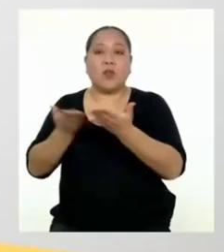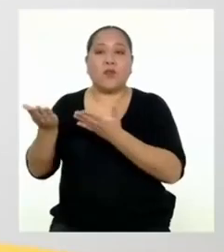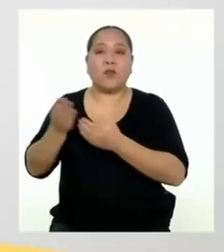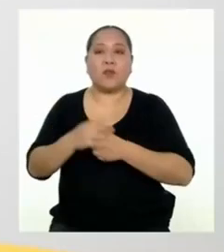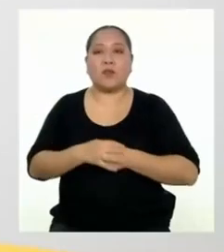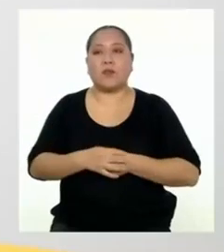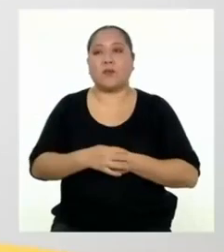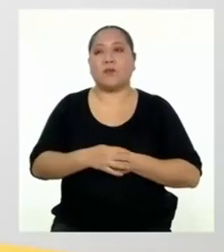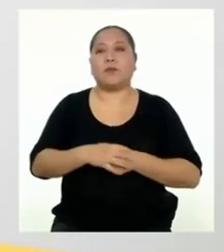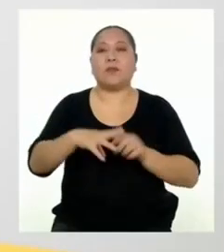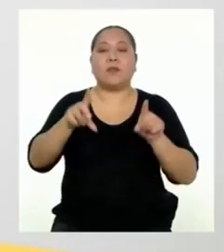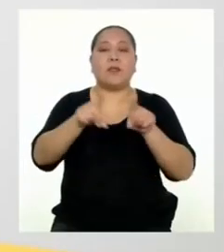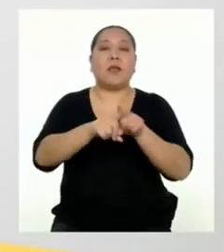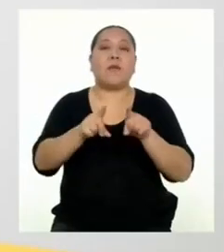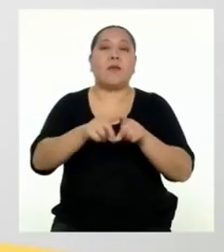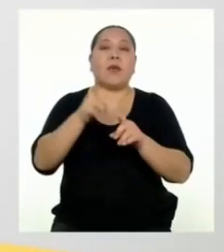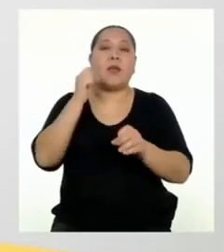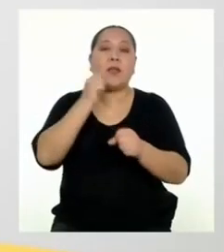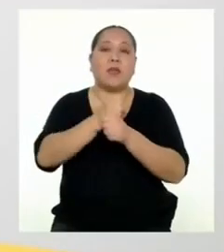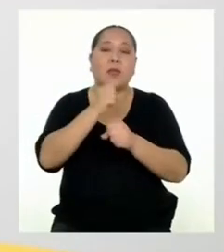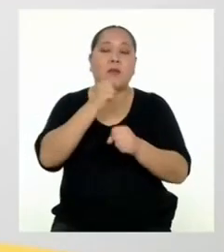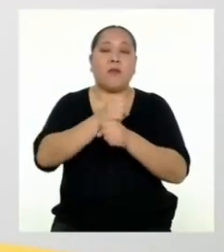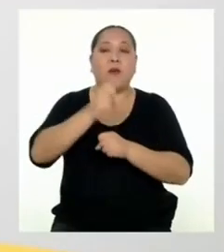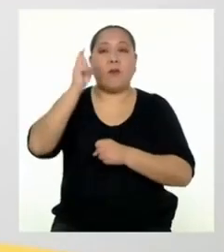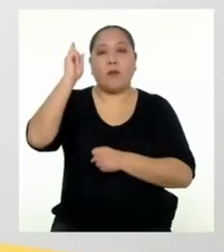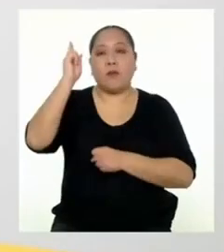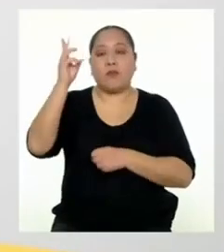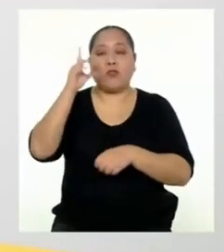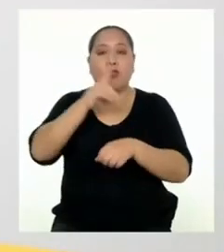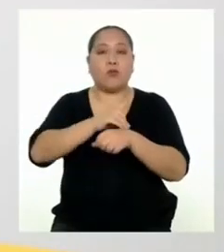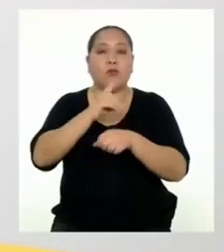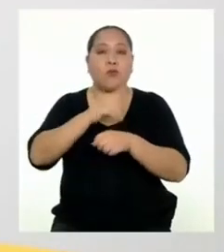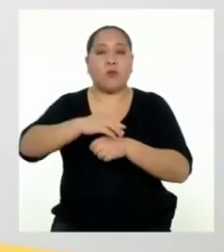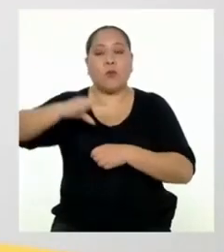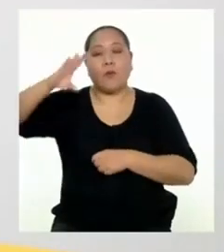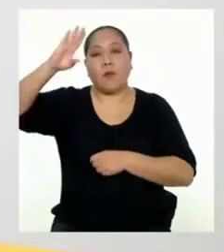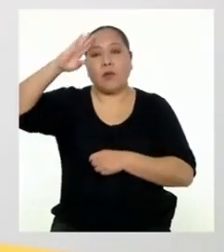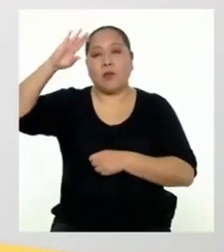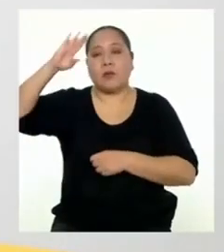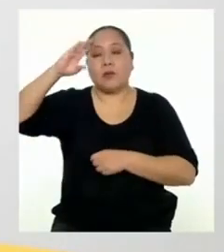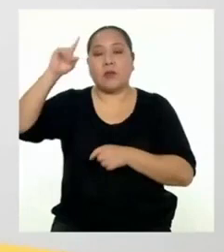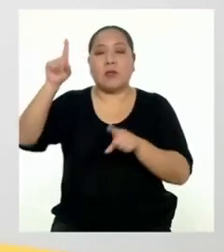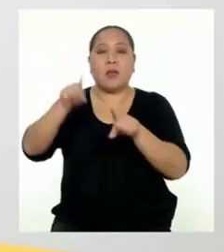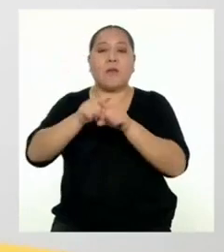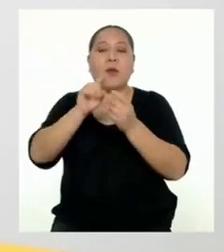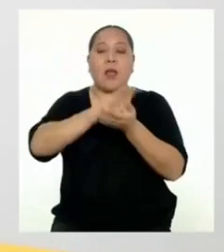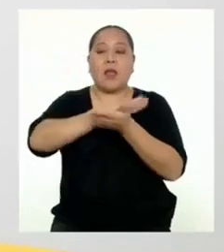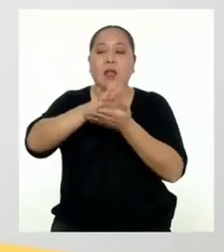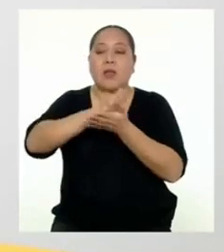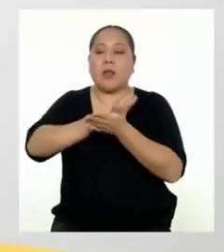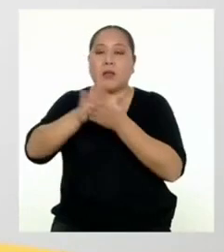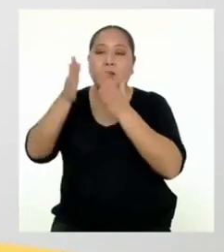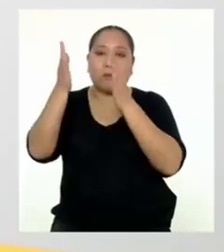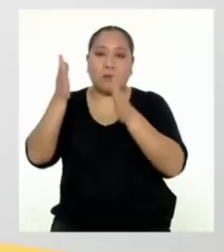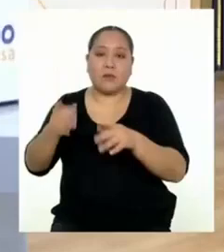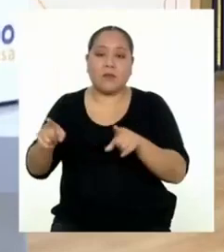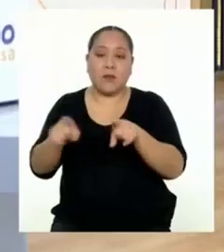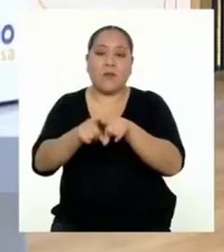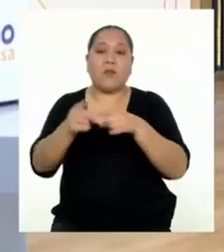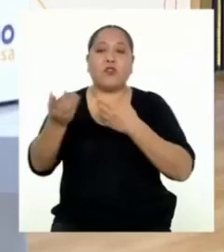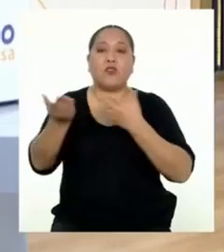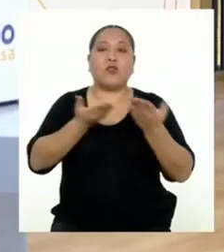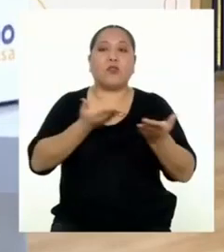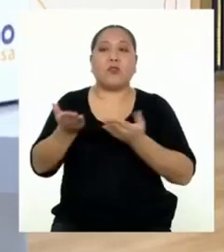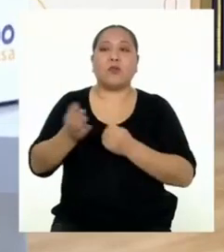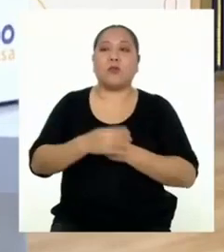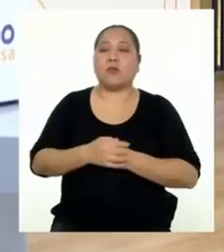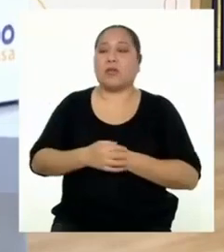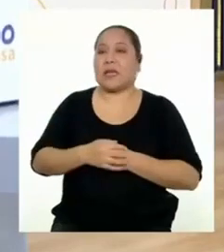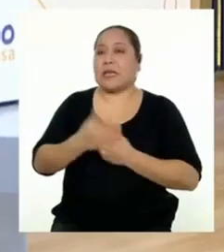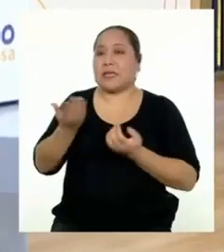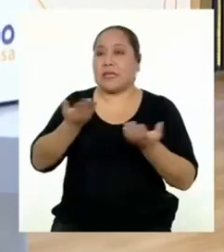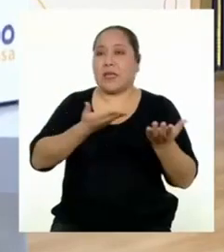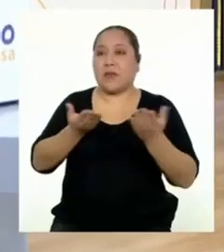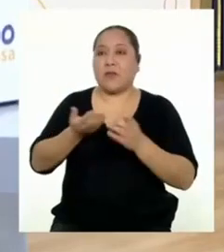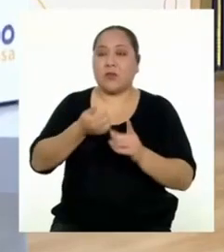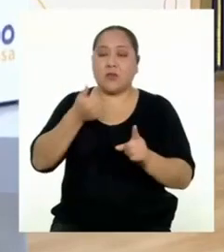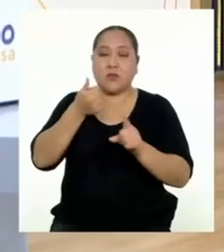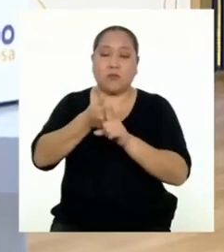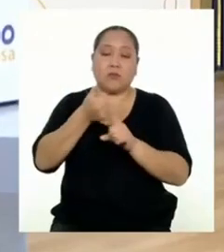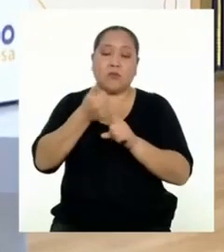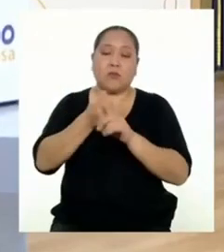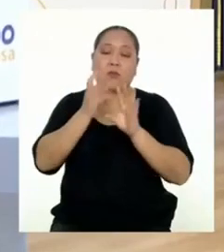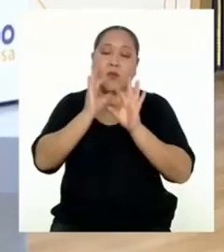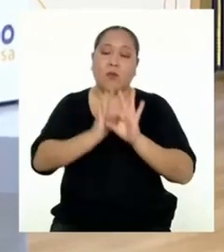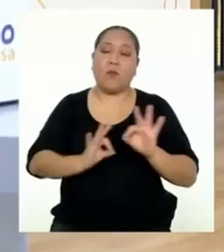servicio. También el trabajo de docentes, médicos, policías y personal de limpieza son servicios. Y servicios